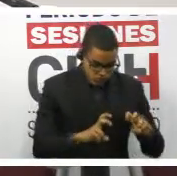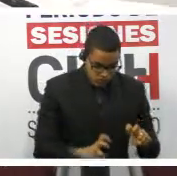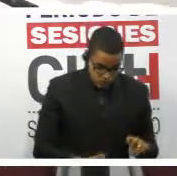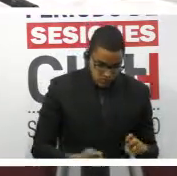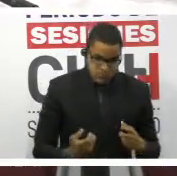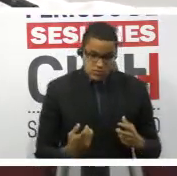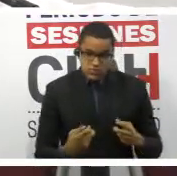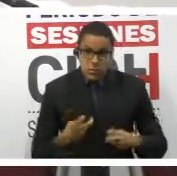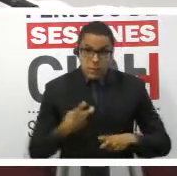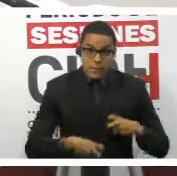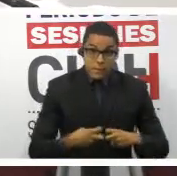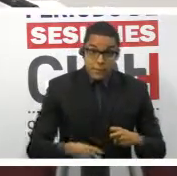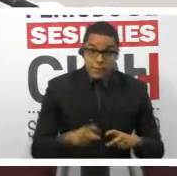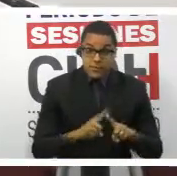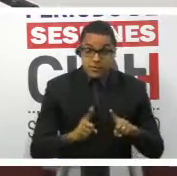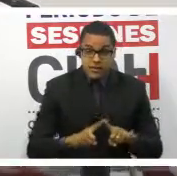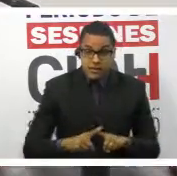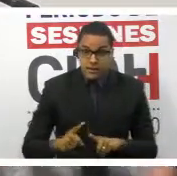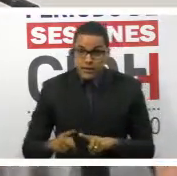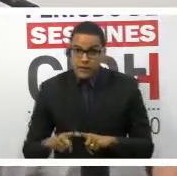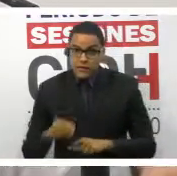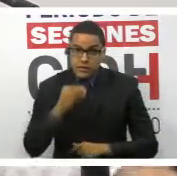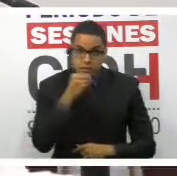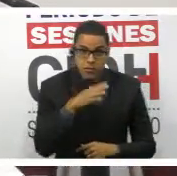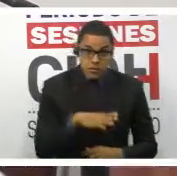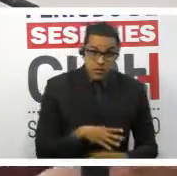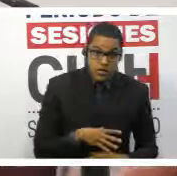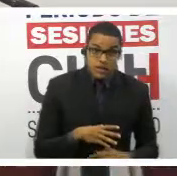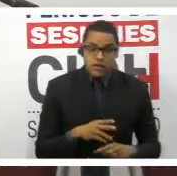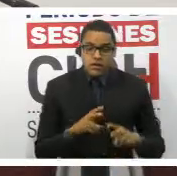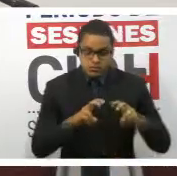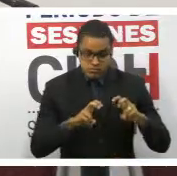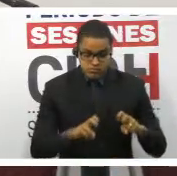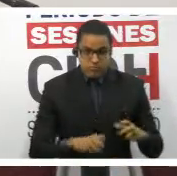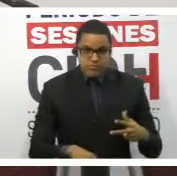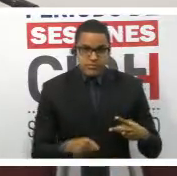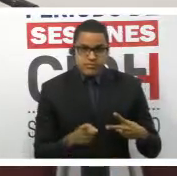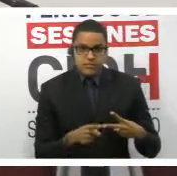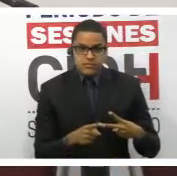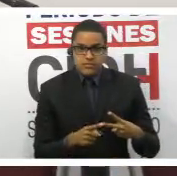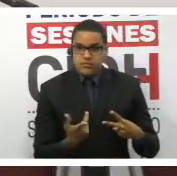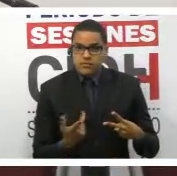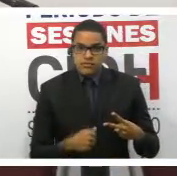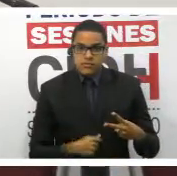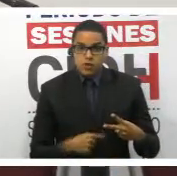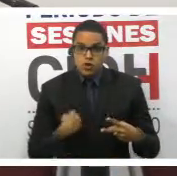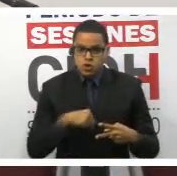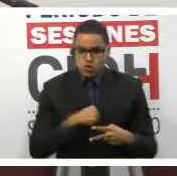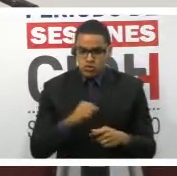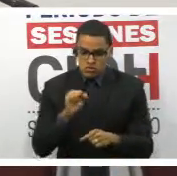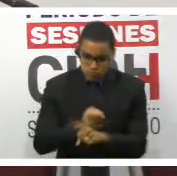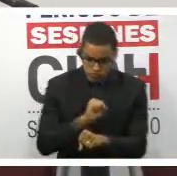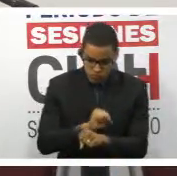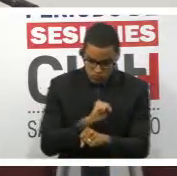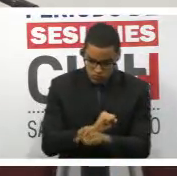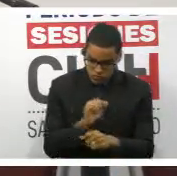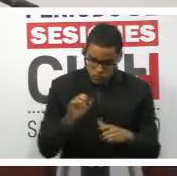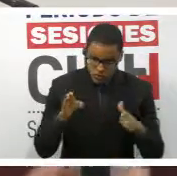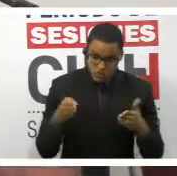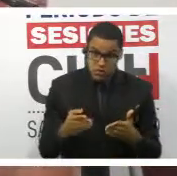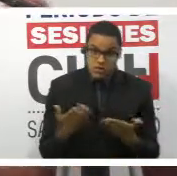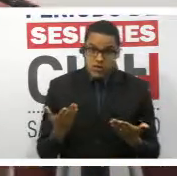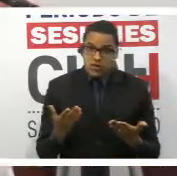accesibilidad en derechos sexuales y reproductivos en argentina segundo también se está trabajando en una plataforma virtual en argentina